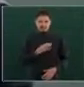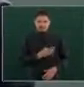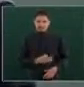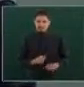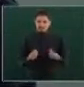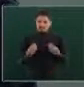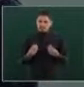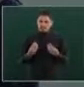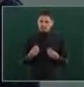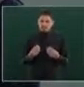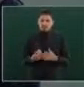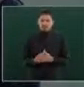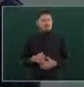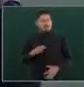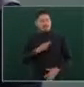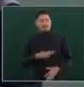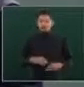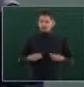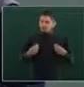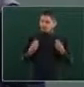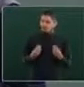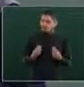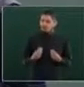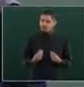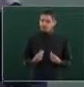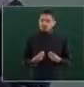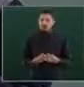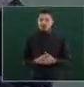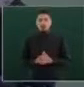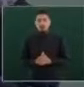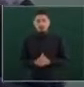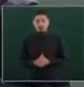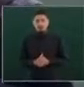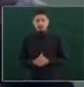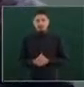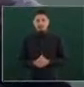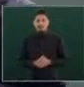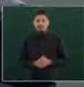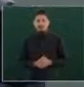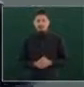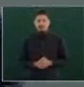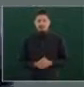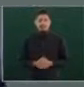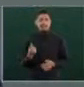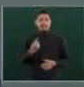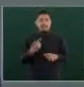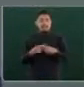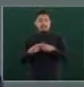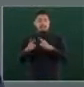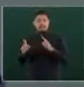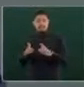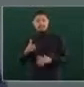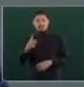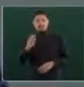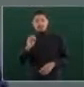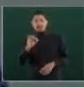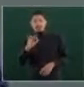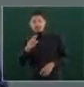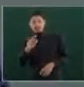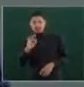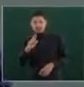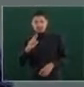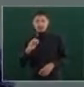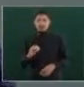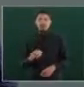en nuestro país a nivel federal desde las instancias del gobierno primero que reconozcamos que efectivamente tenemos un